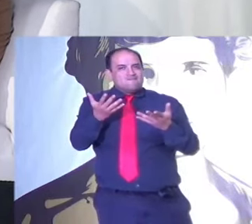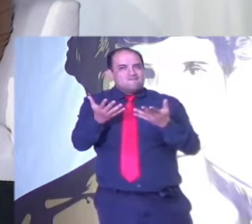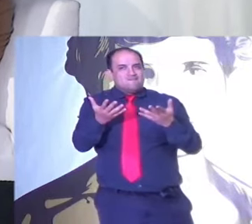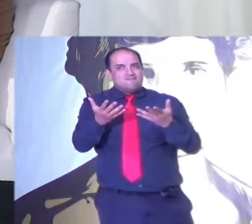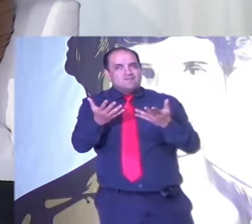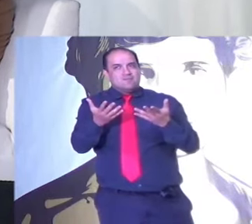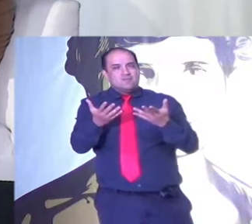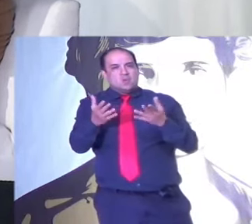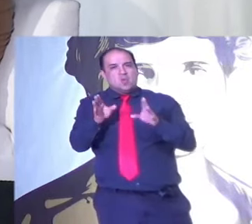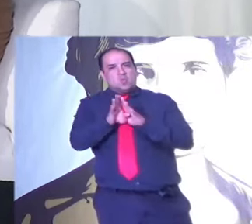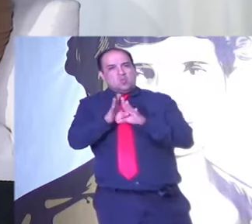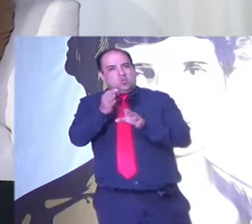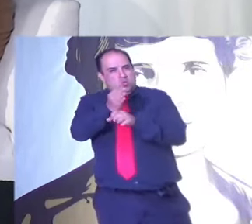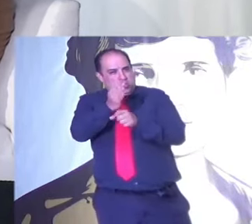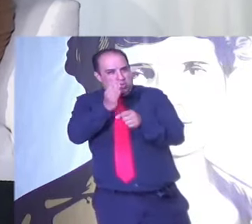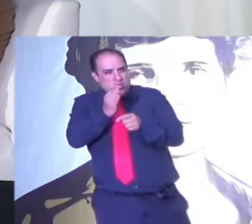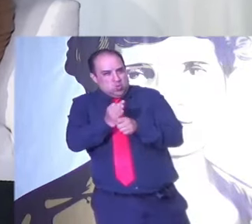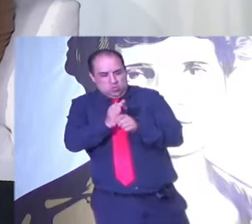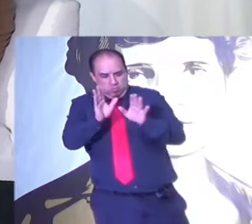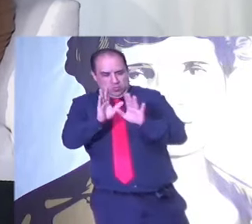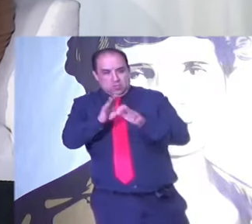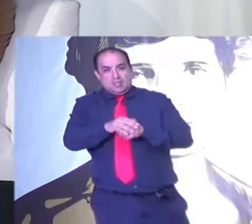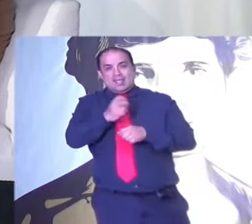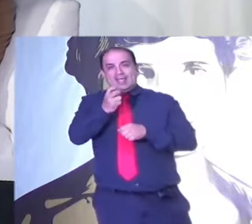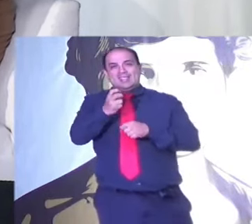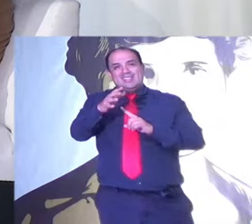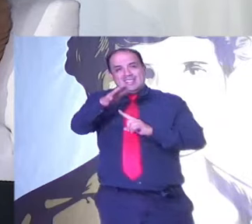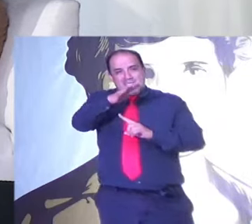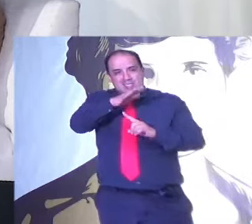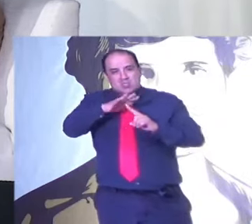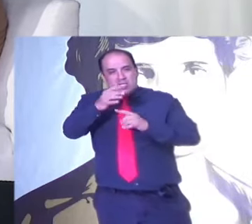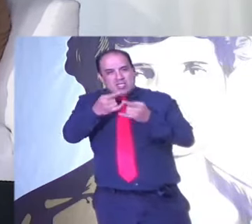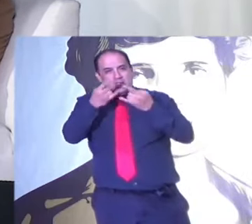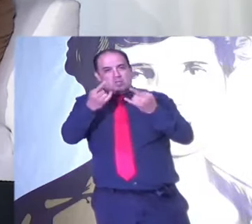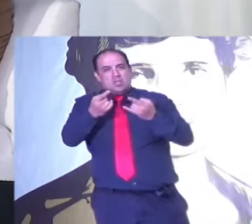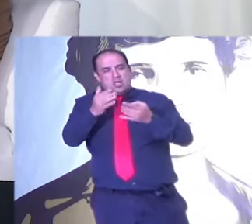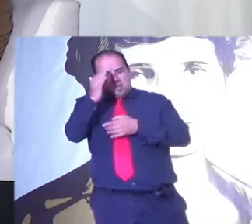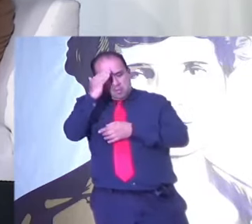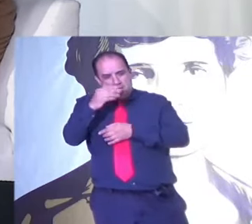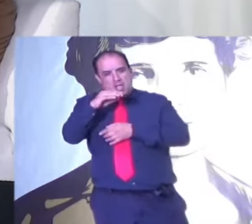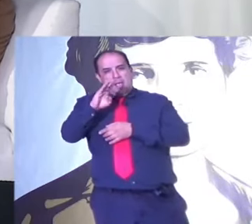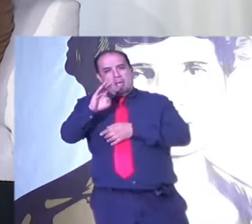No quiero decir que sea cómico, pero es que es una situación que te hace… Me hizo pensar en Brecht,